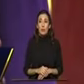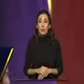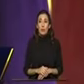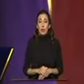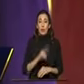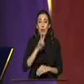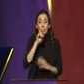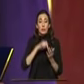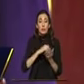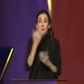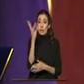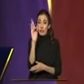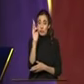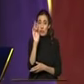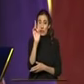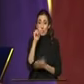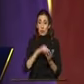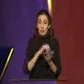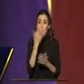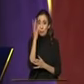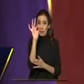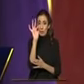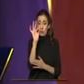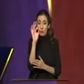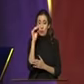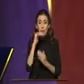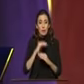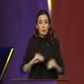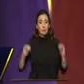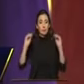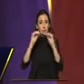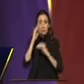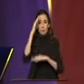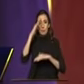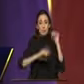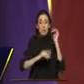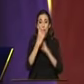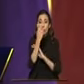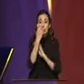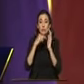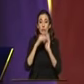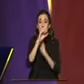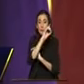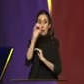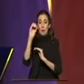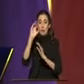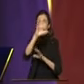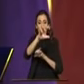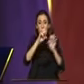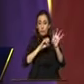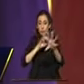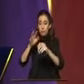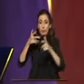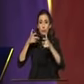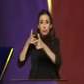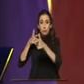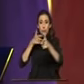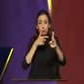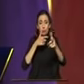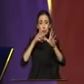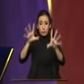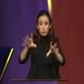Entre 2017 y el 19 se incautaron más de 12.000 armas de fuego y más de 200 toneladas de